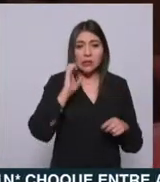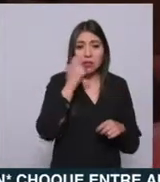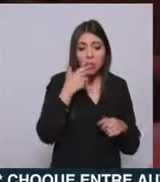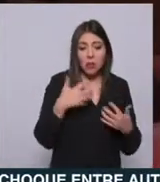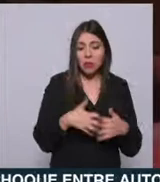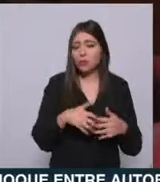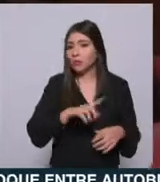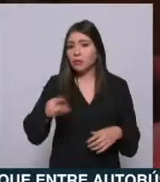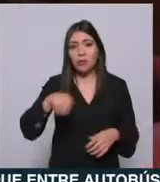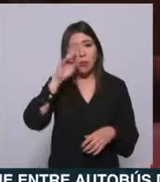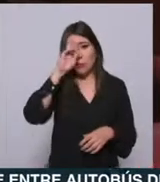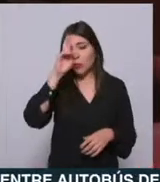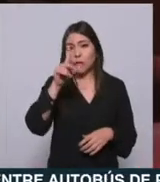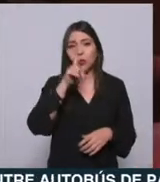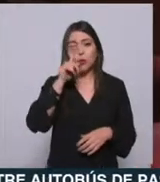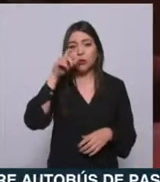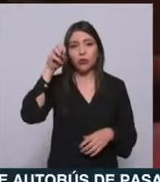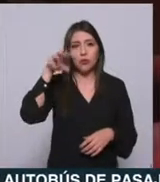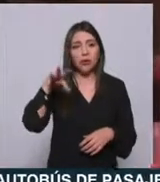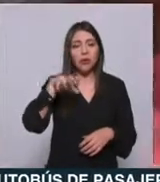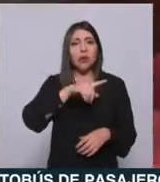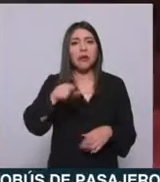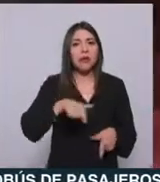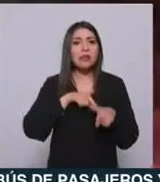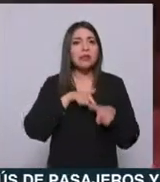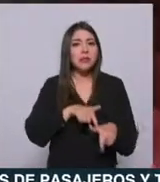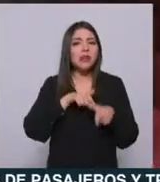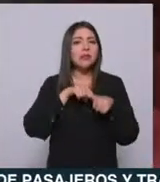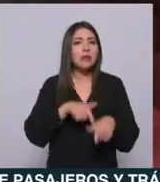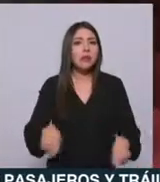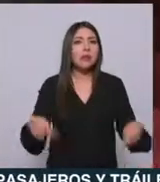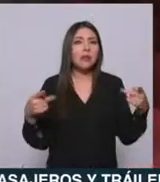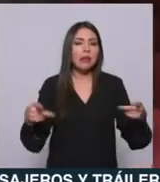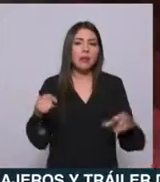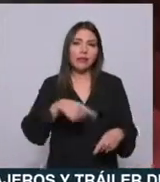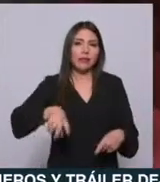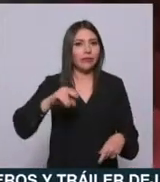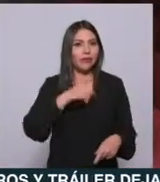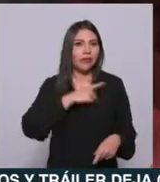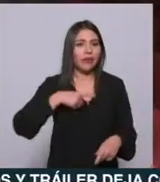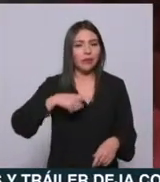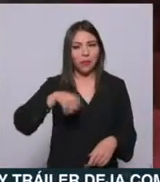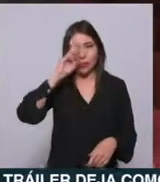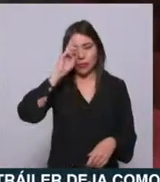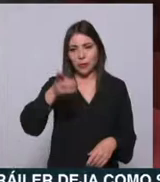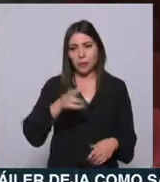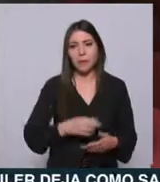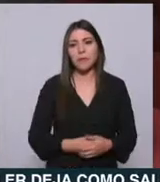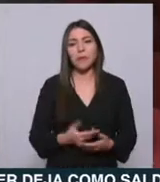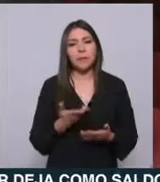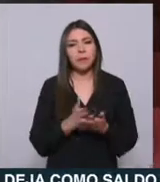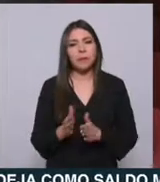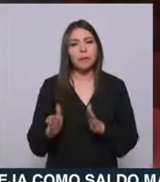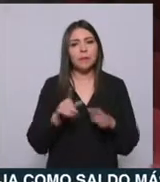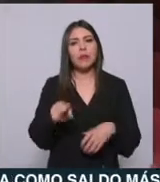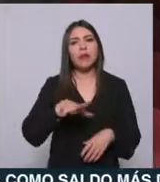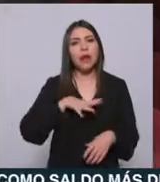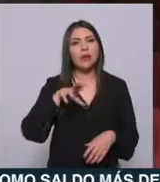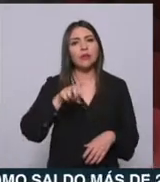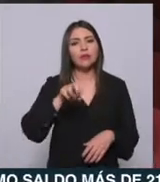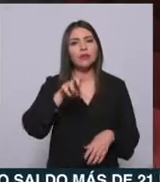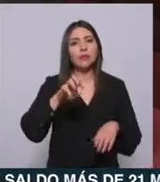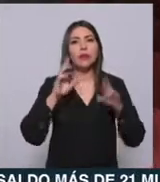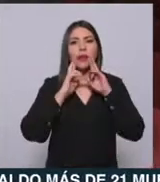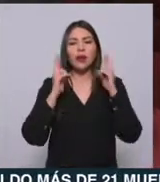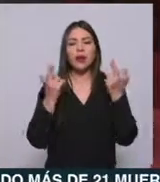prohibidos y sin embargo se siguen vendiendo. Resaltó que han tenido reuniones con las diferentes cámaras e instituciones del gremio